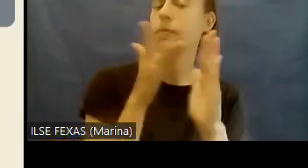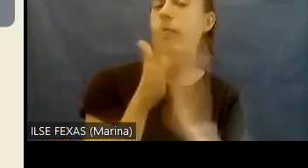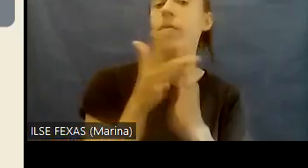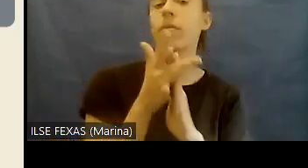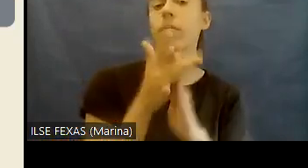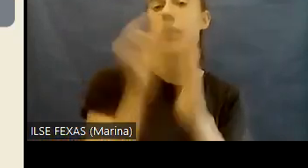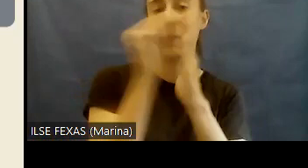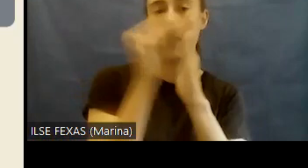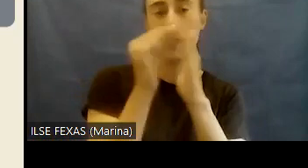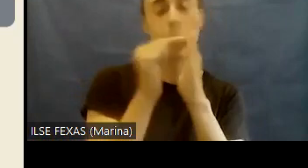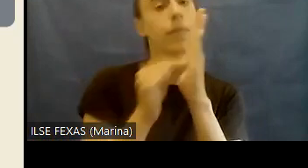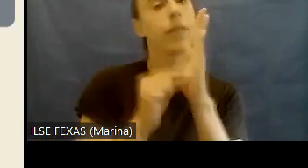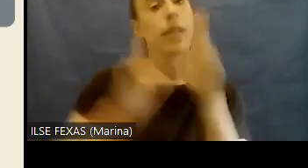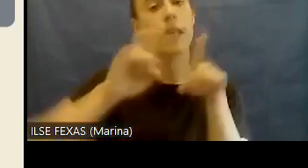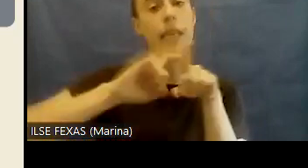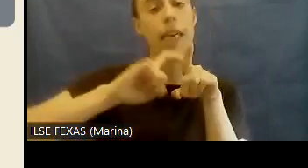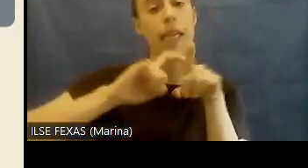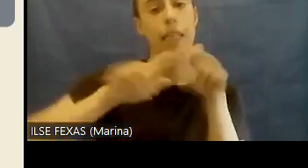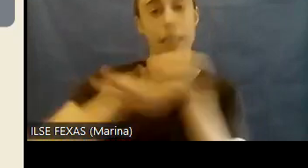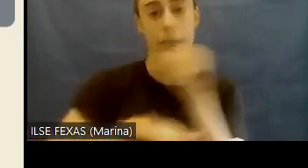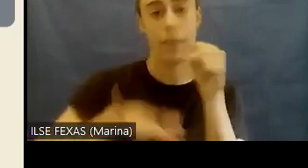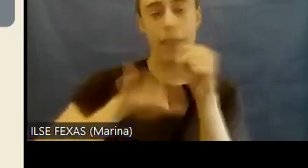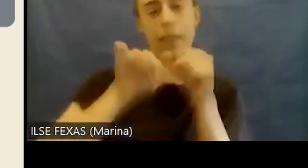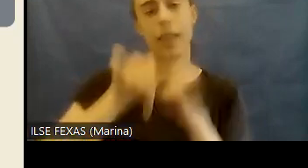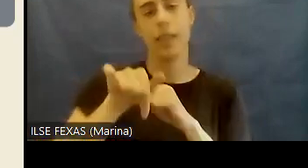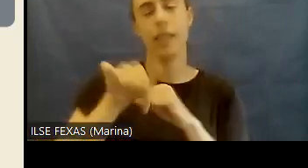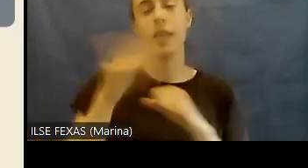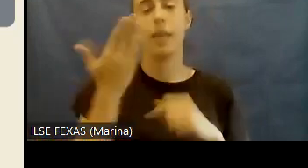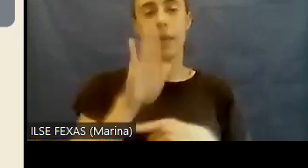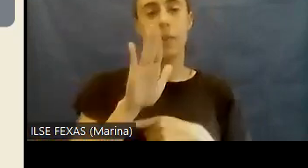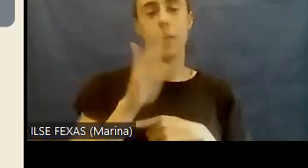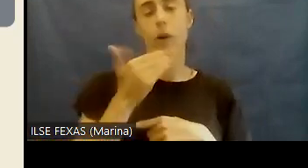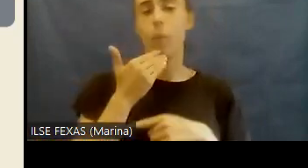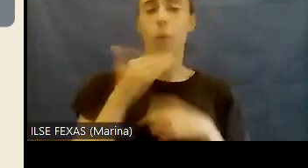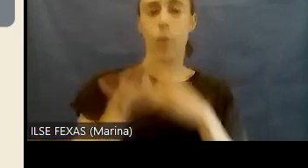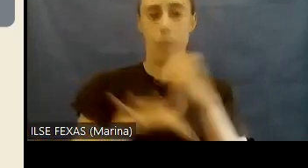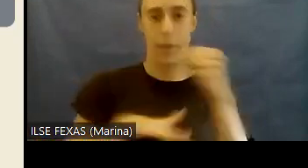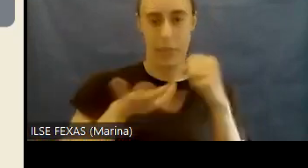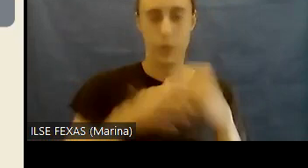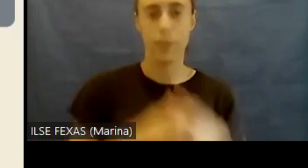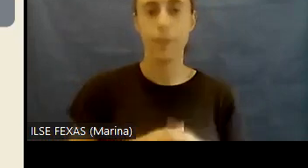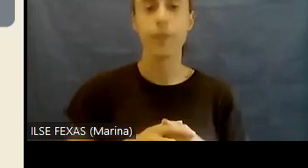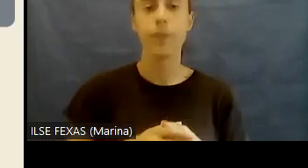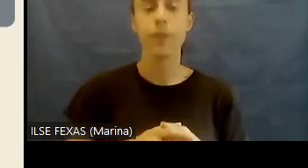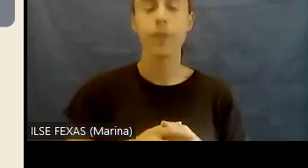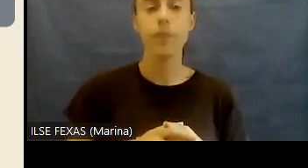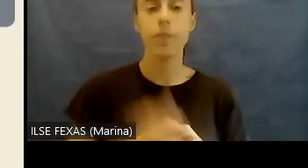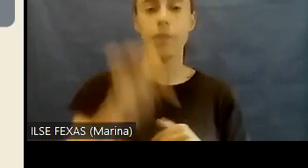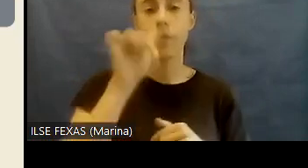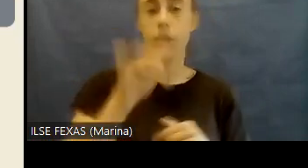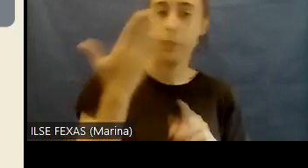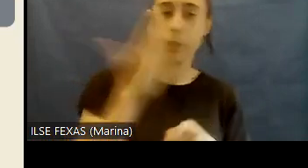principales propiedades, pues que os sirvan un poquito de base. La infografía que he preparado para